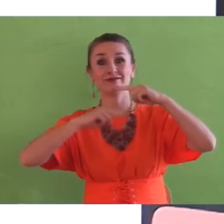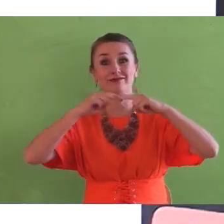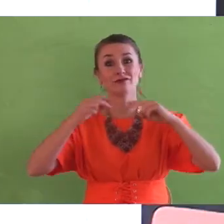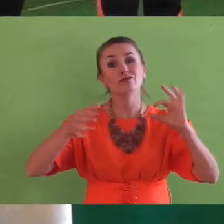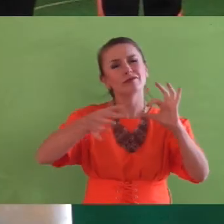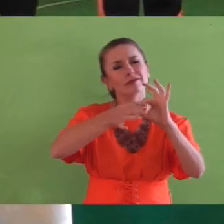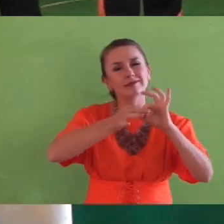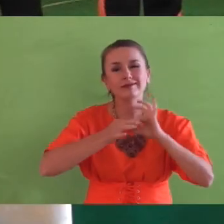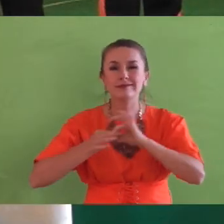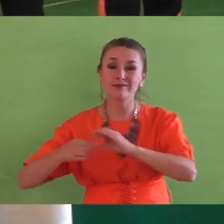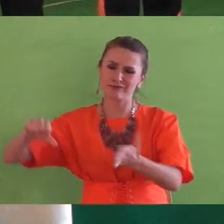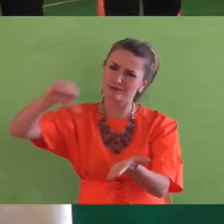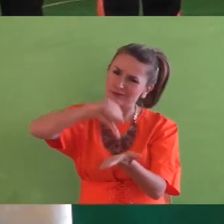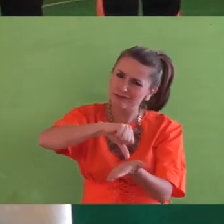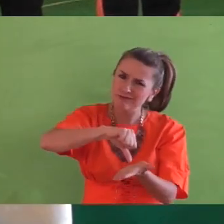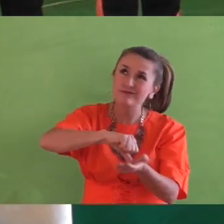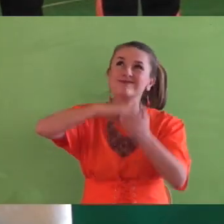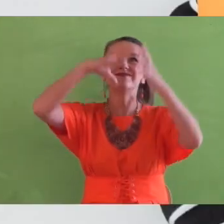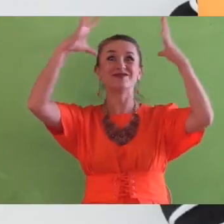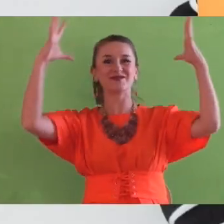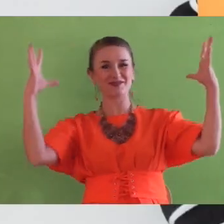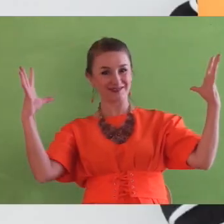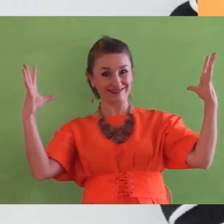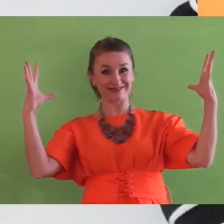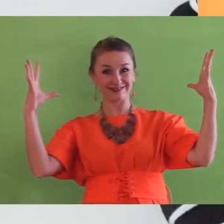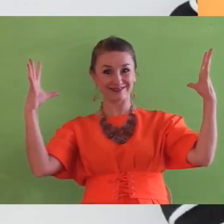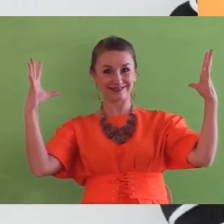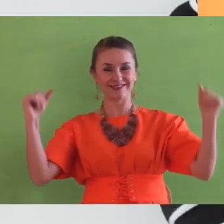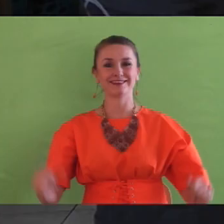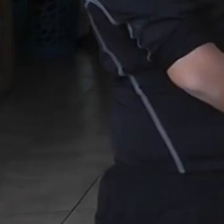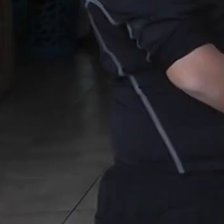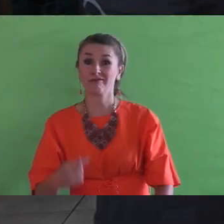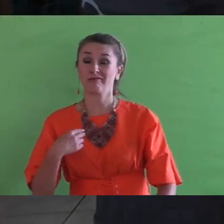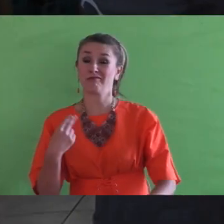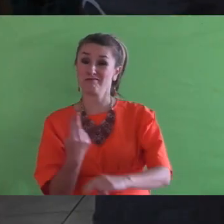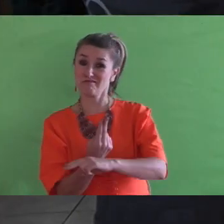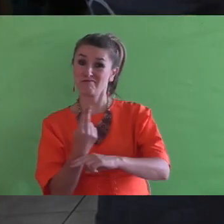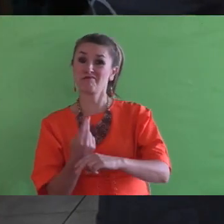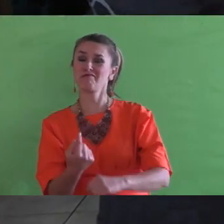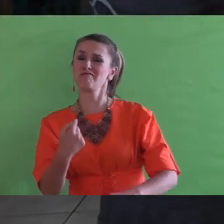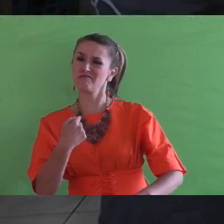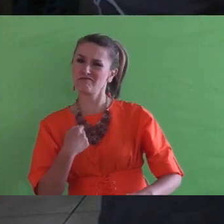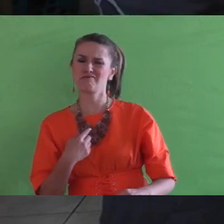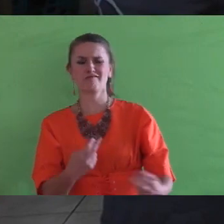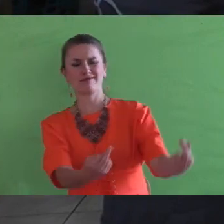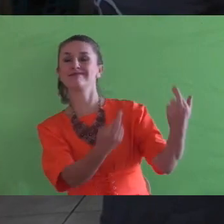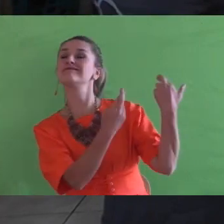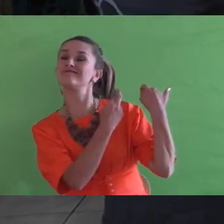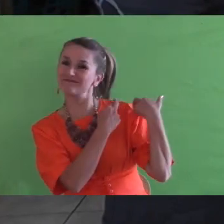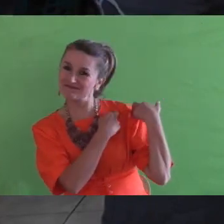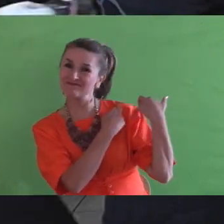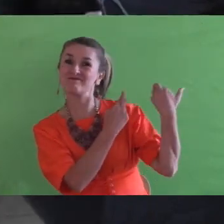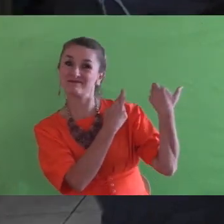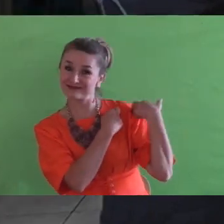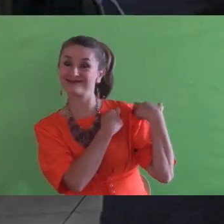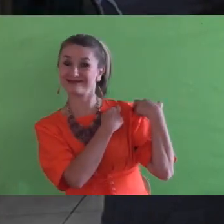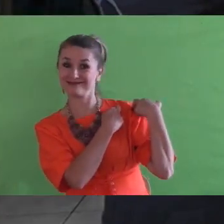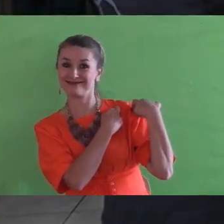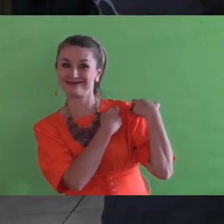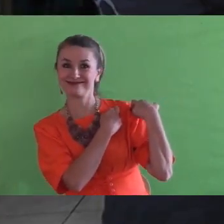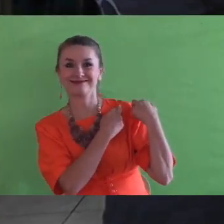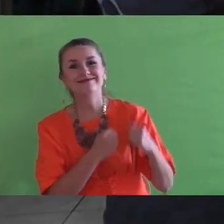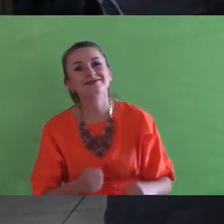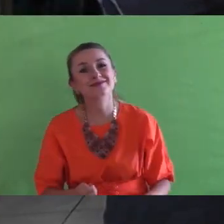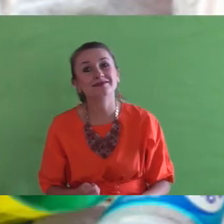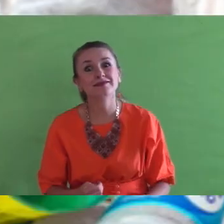construir juntos esta gran ciudad. En lo que uso yo soy responsable,